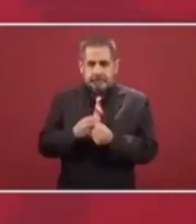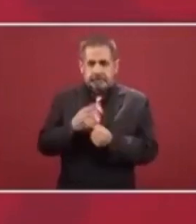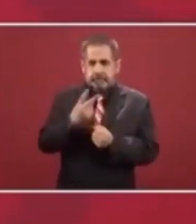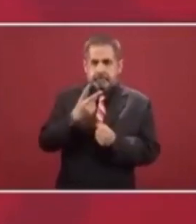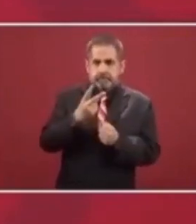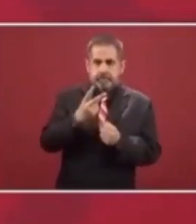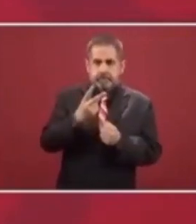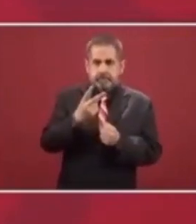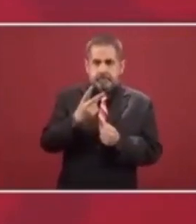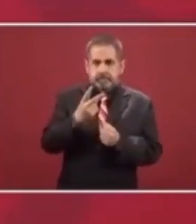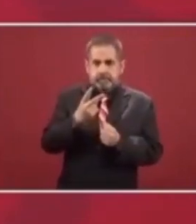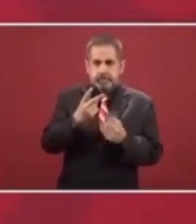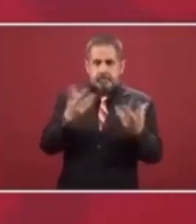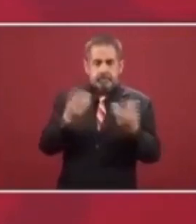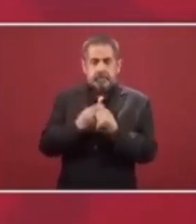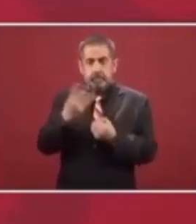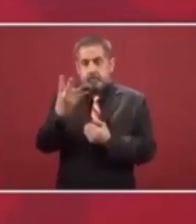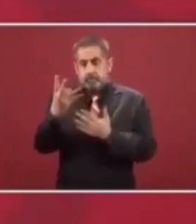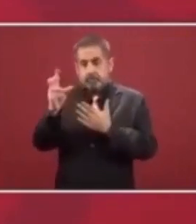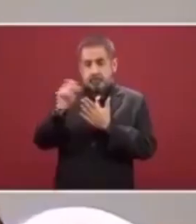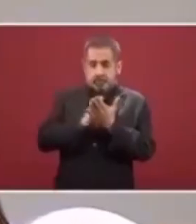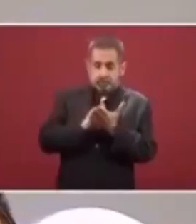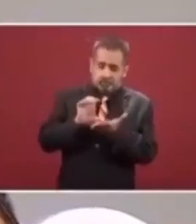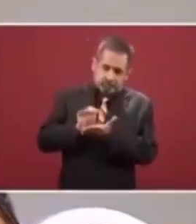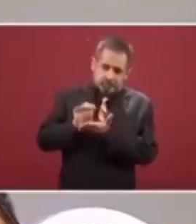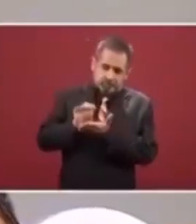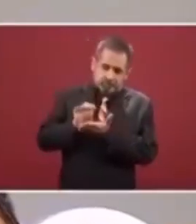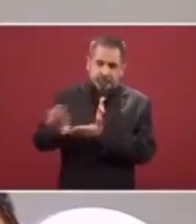2 bimestres, o sea, el equivalente a 4 meses.